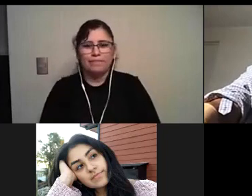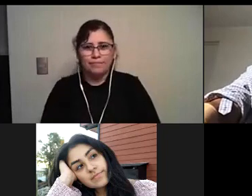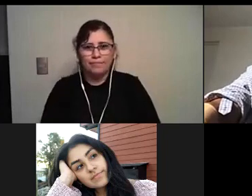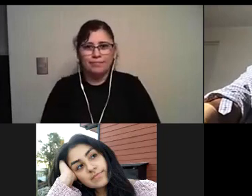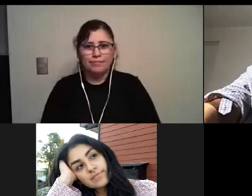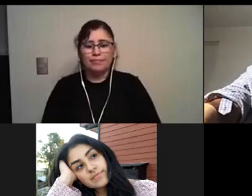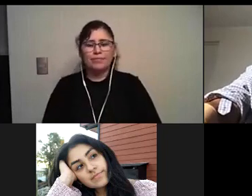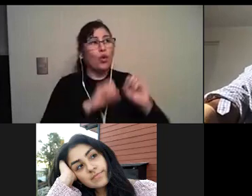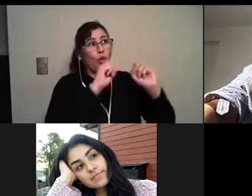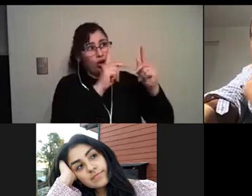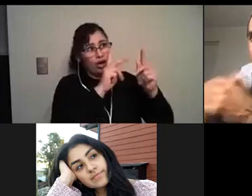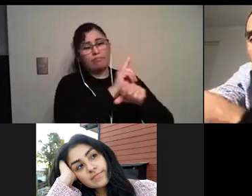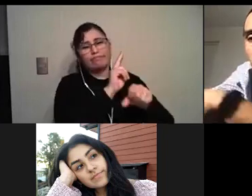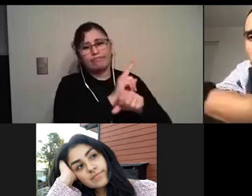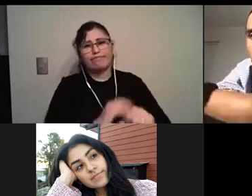Ok, profe.